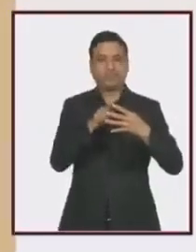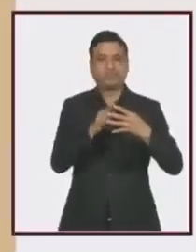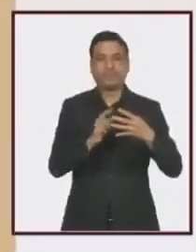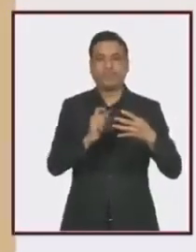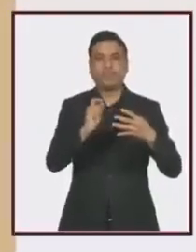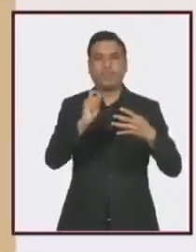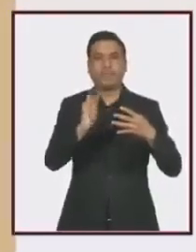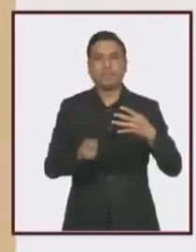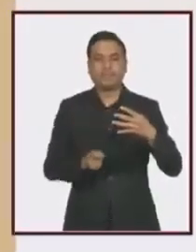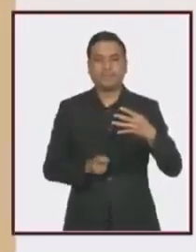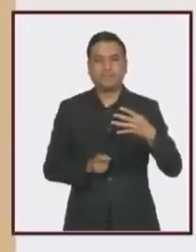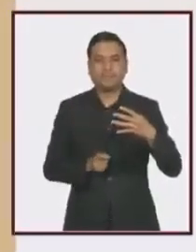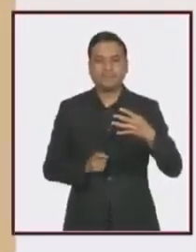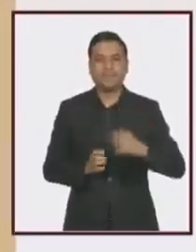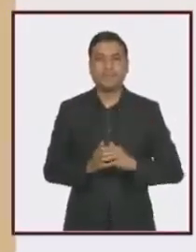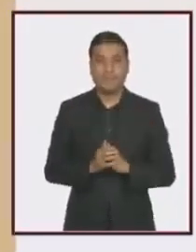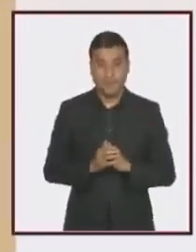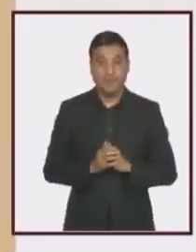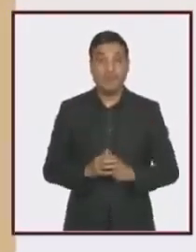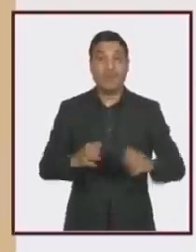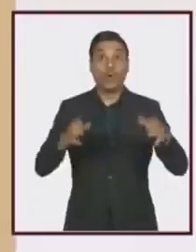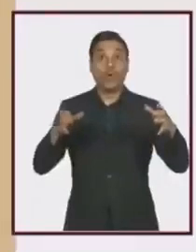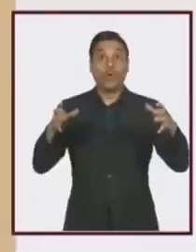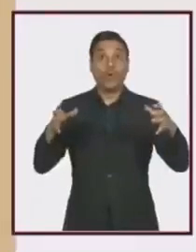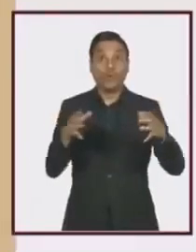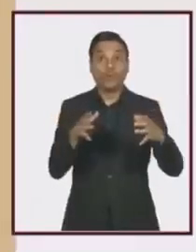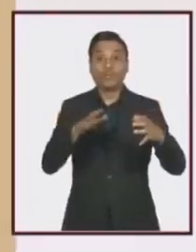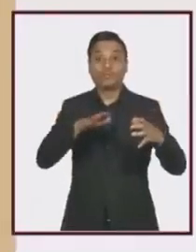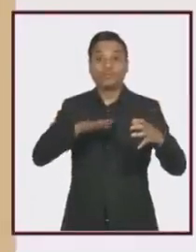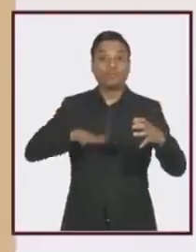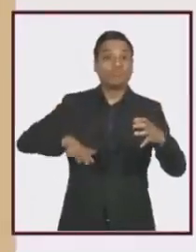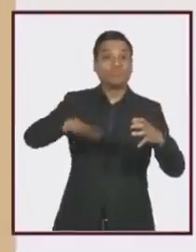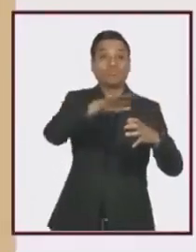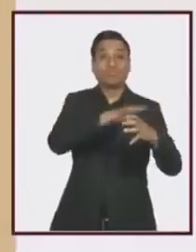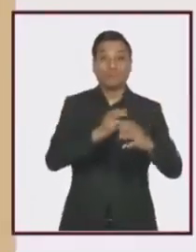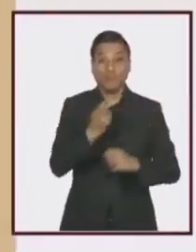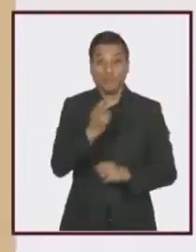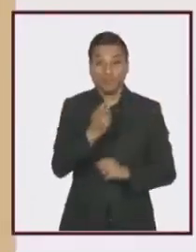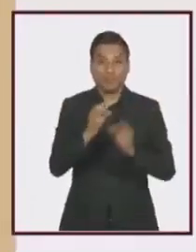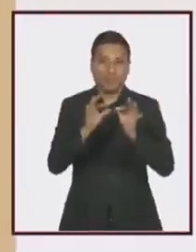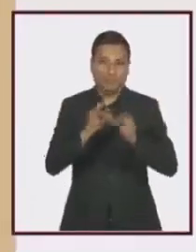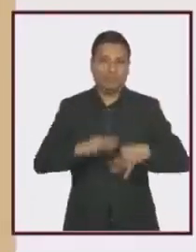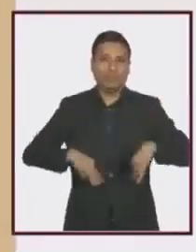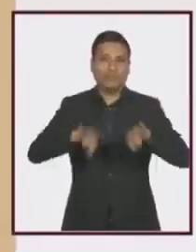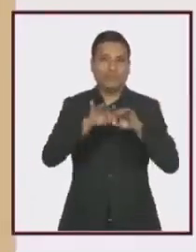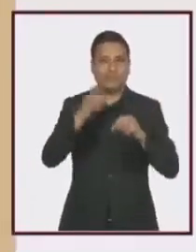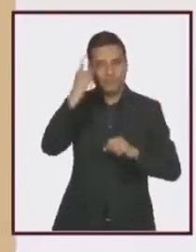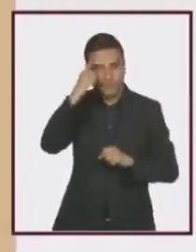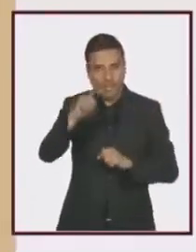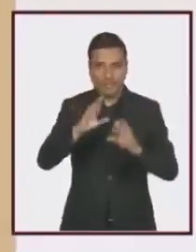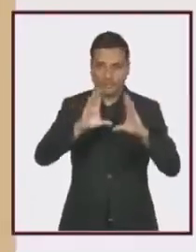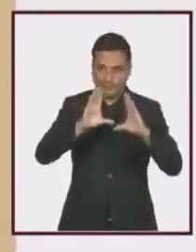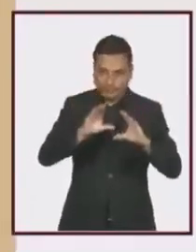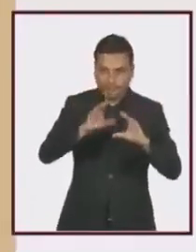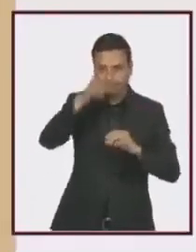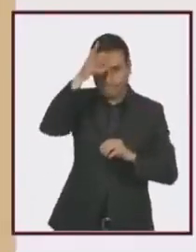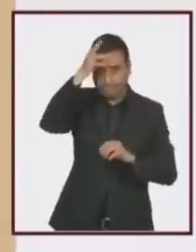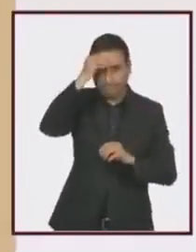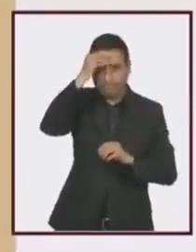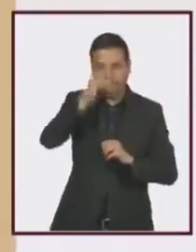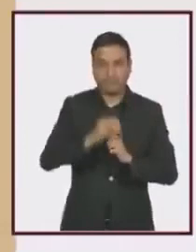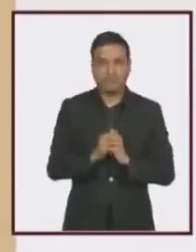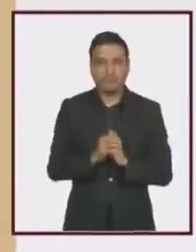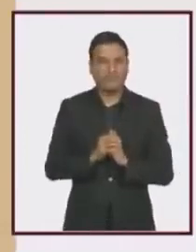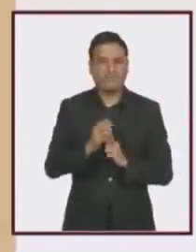es considerar a la comunidad como núcleo integrador del proceso de enseñanza-aprendizaje. Esto significa